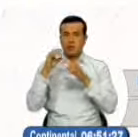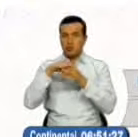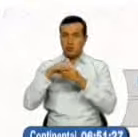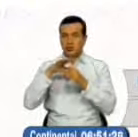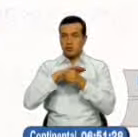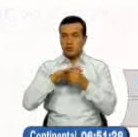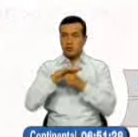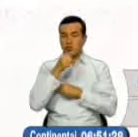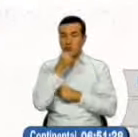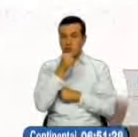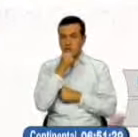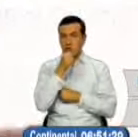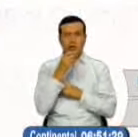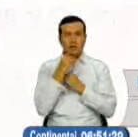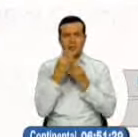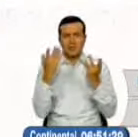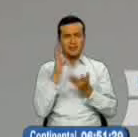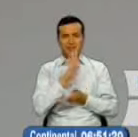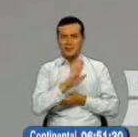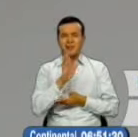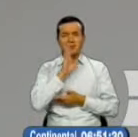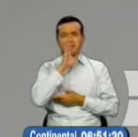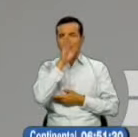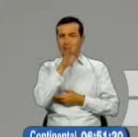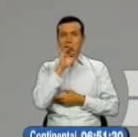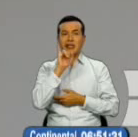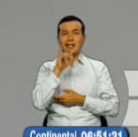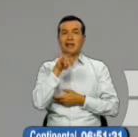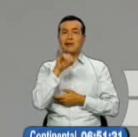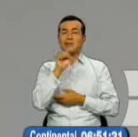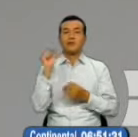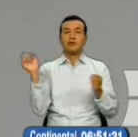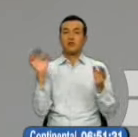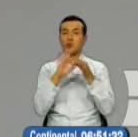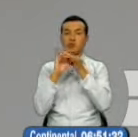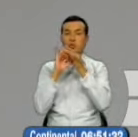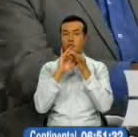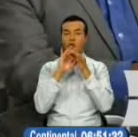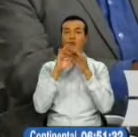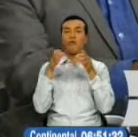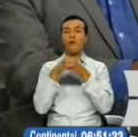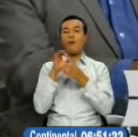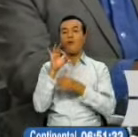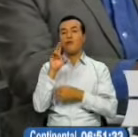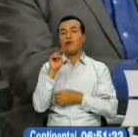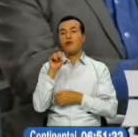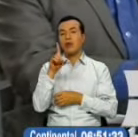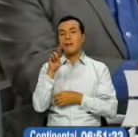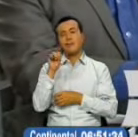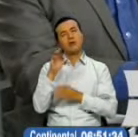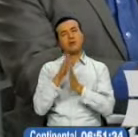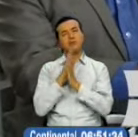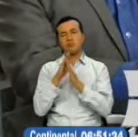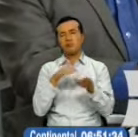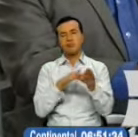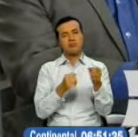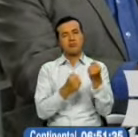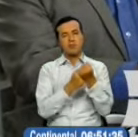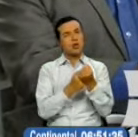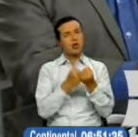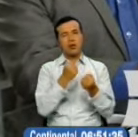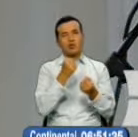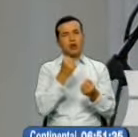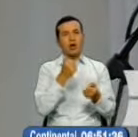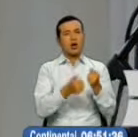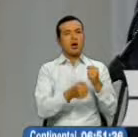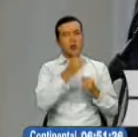Prensa y que por lo tanto tienen un claro sesgo. El IPIS tiene una relación directa en Ecuador con Fundamedios, el cual pidió el respaldo para el asilo que solicita Fernando